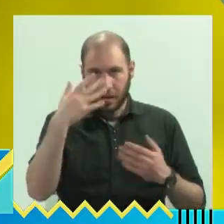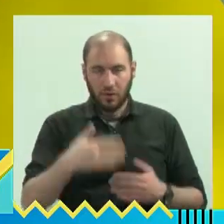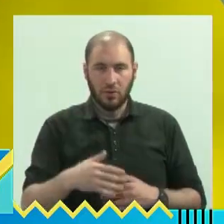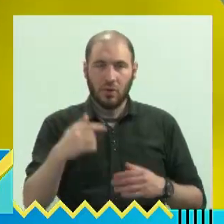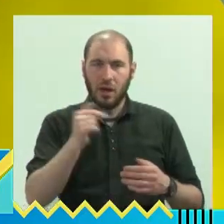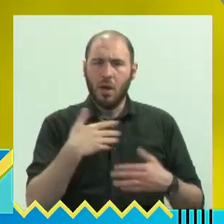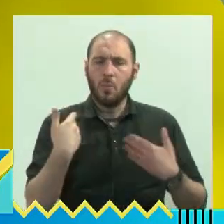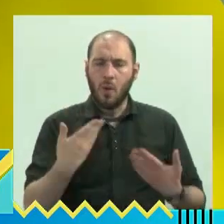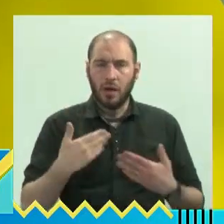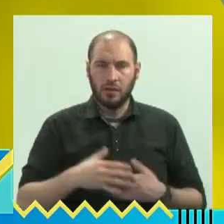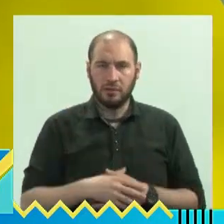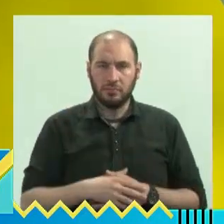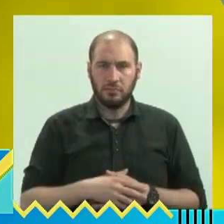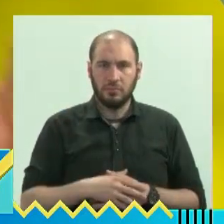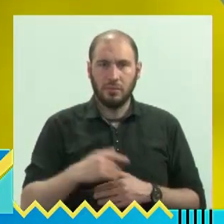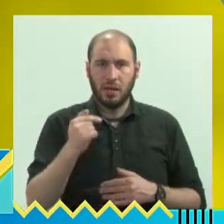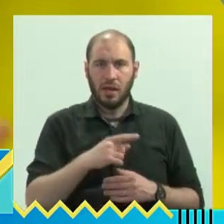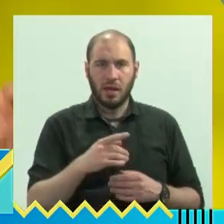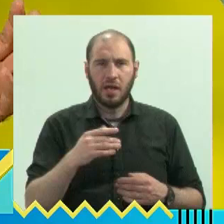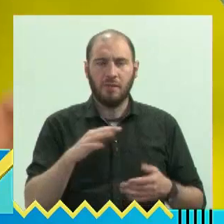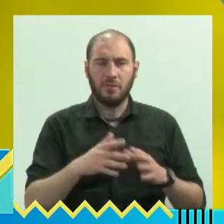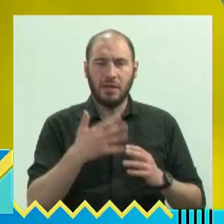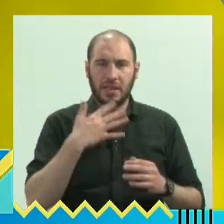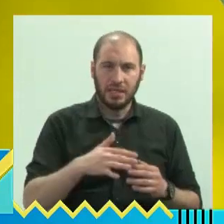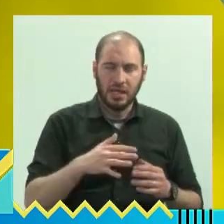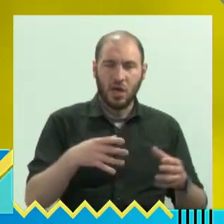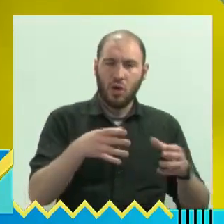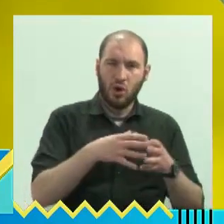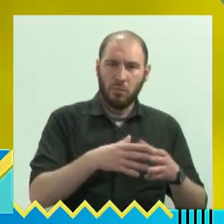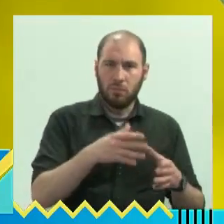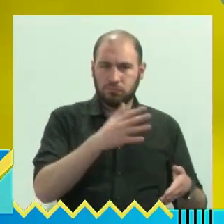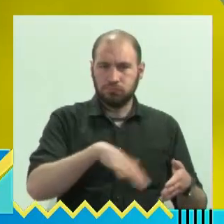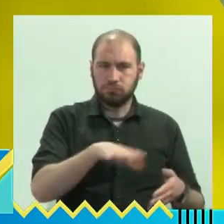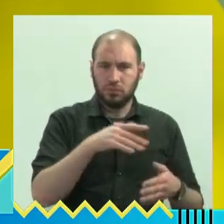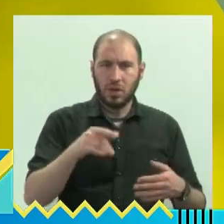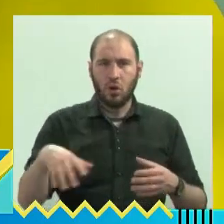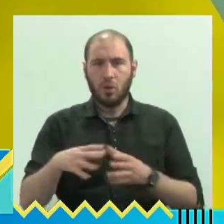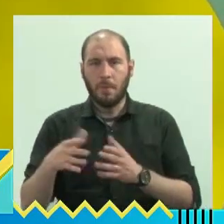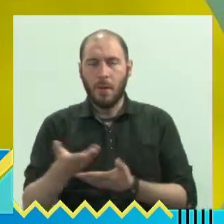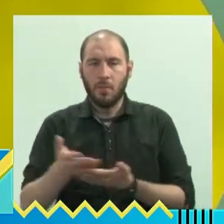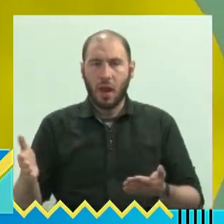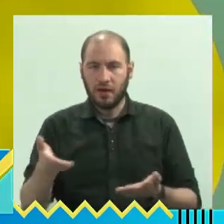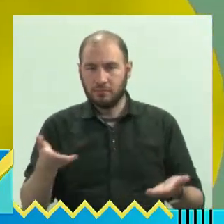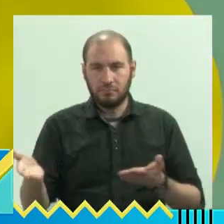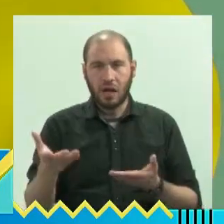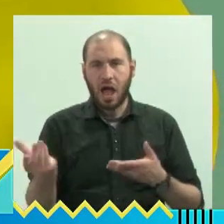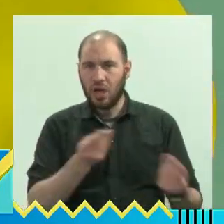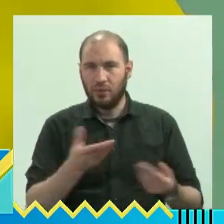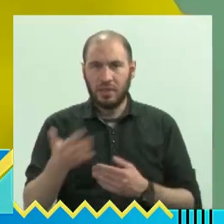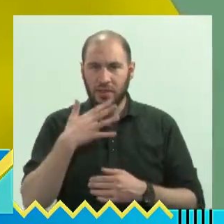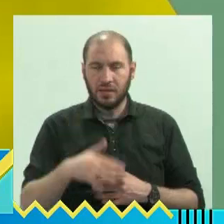de funcionar como intérprete entre las élites civilizadas y los sectores populares más cercanos a la